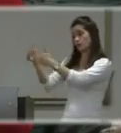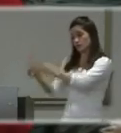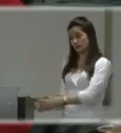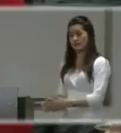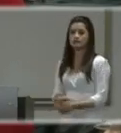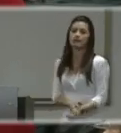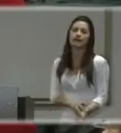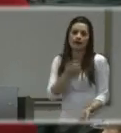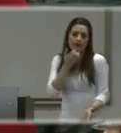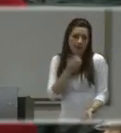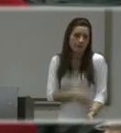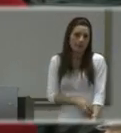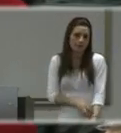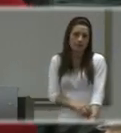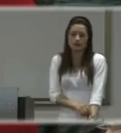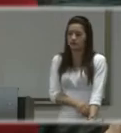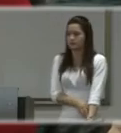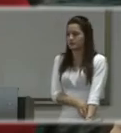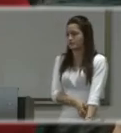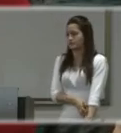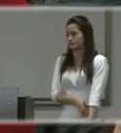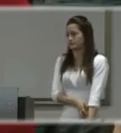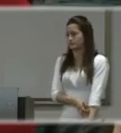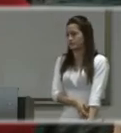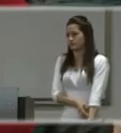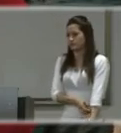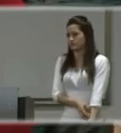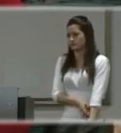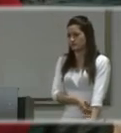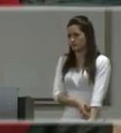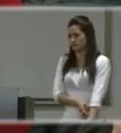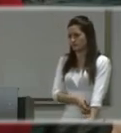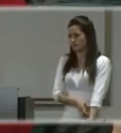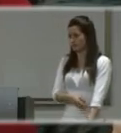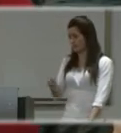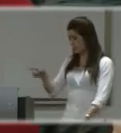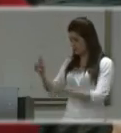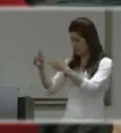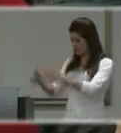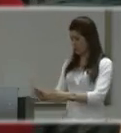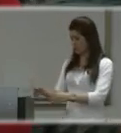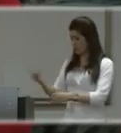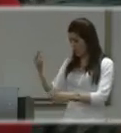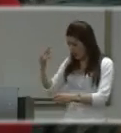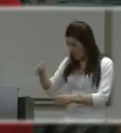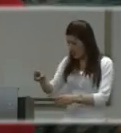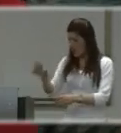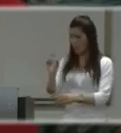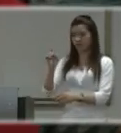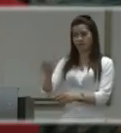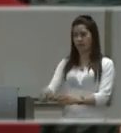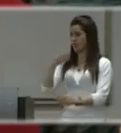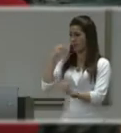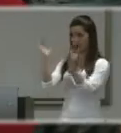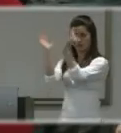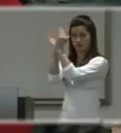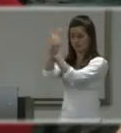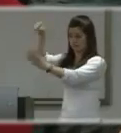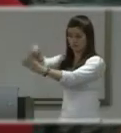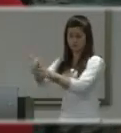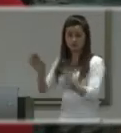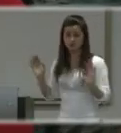parecido a la pareja que tú hablabas, claro. Y que piensen que el niño debe ser entregado en protección si la familia no se acepta.